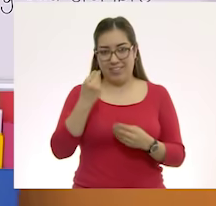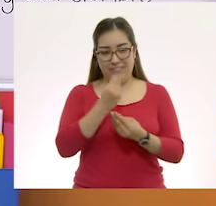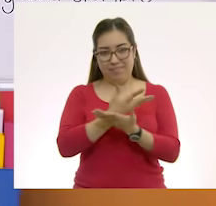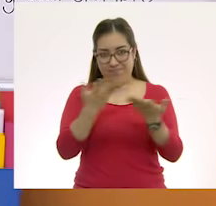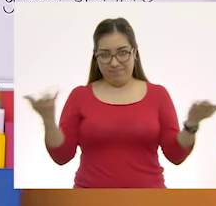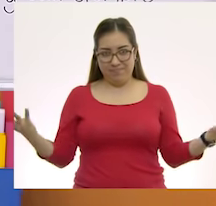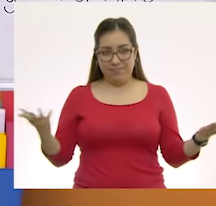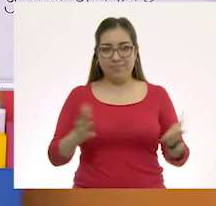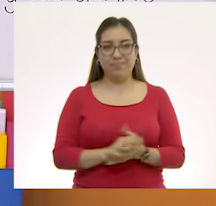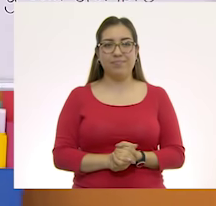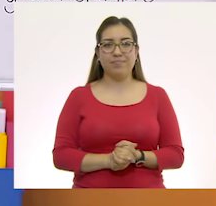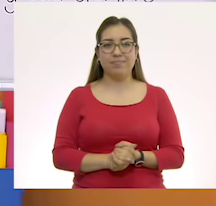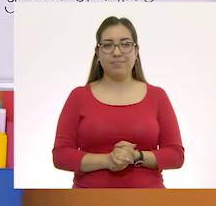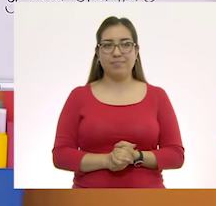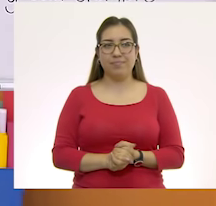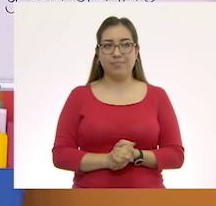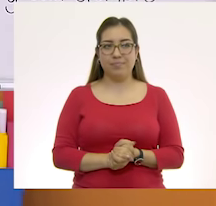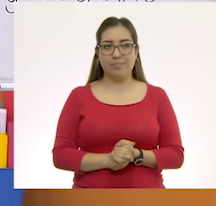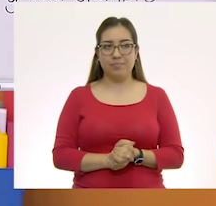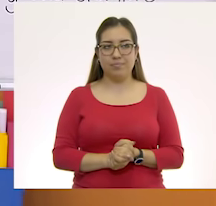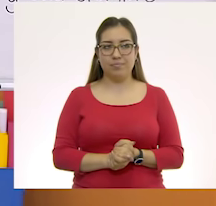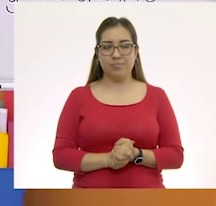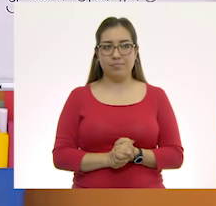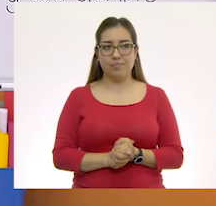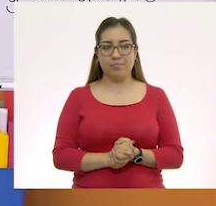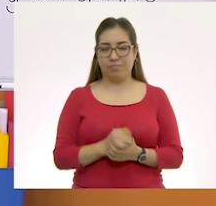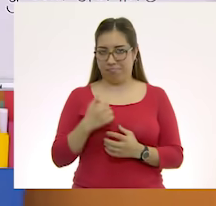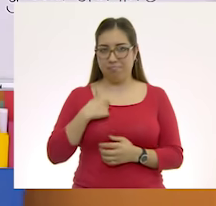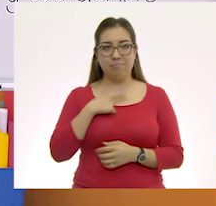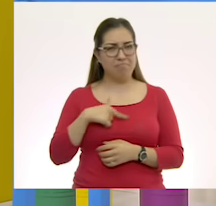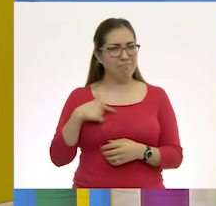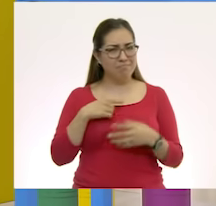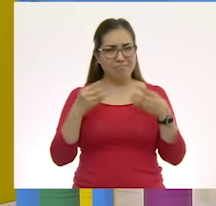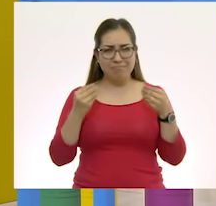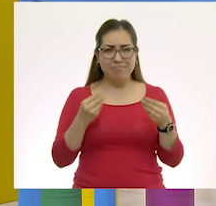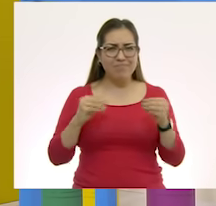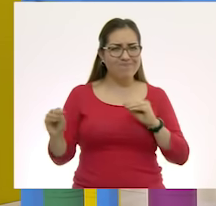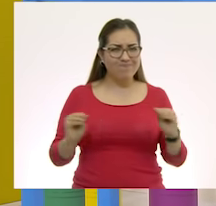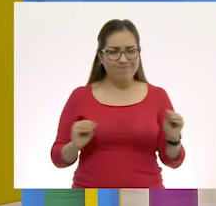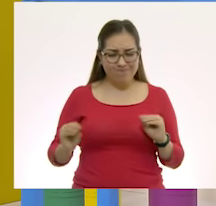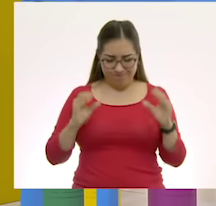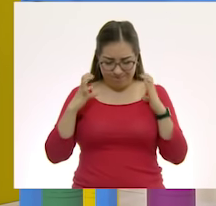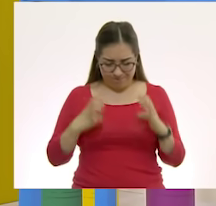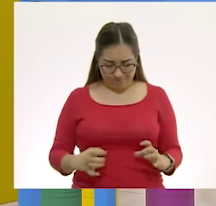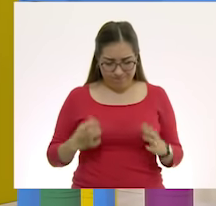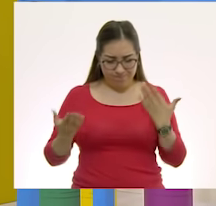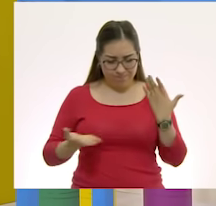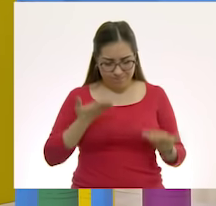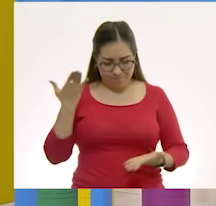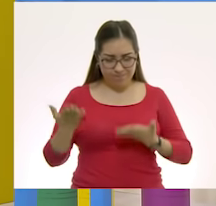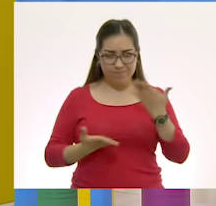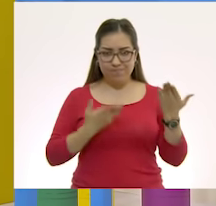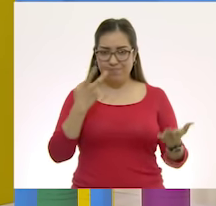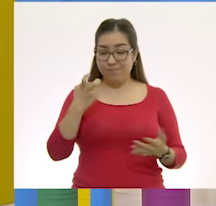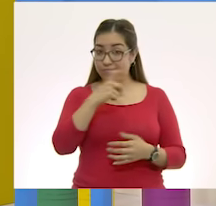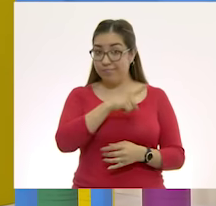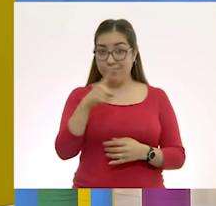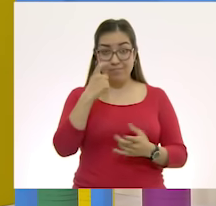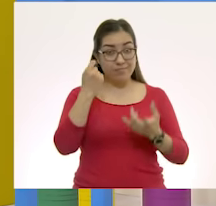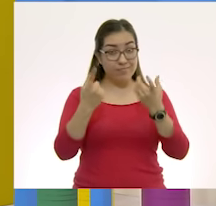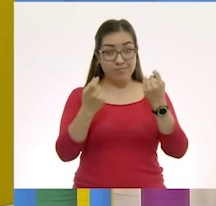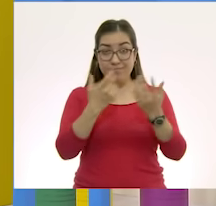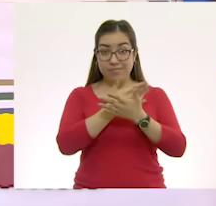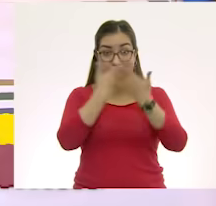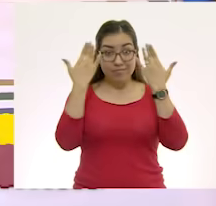ti también. Sí. Seguramente te va a gustar mucho. A mí me gusta mucho mover el cuerpo, moverme, bailar. Perfecto. Los que no sepan, aquí